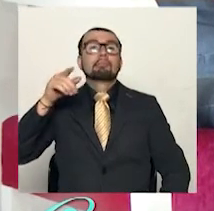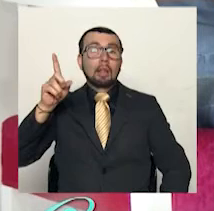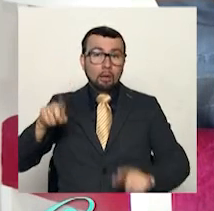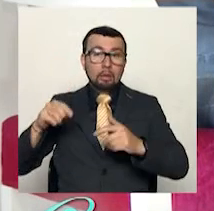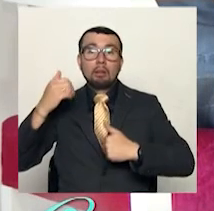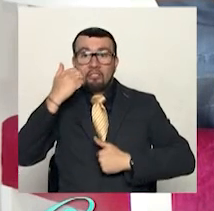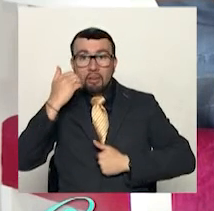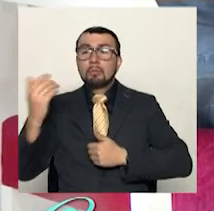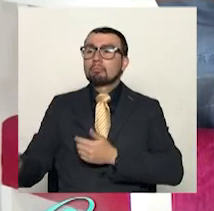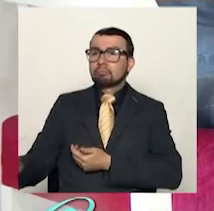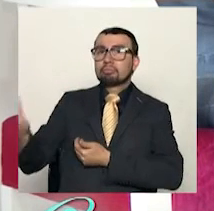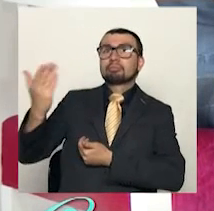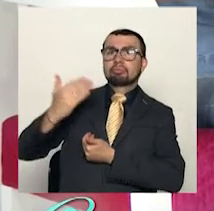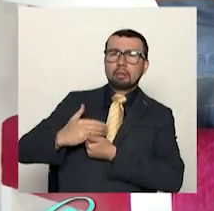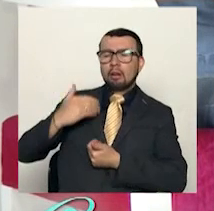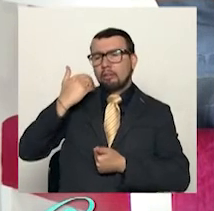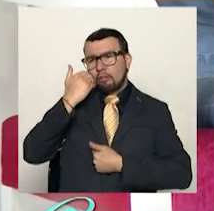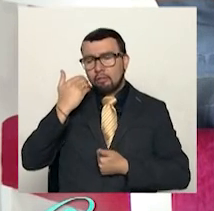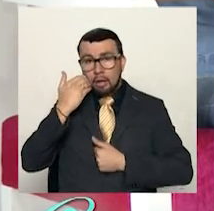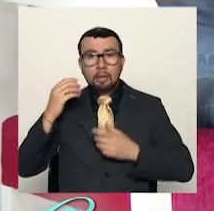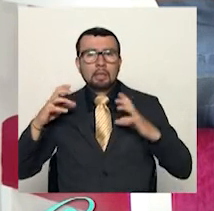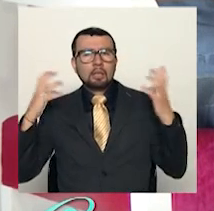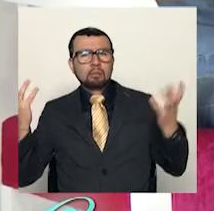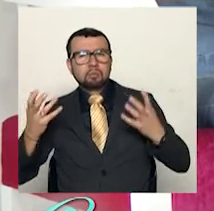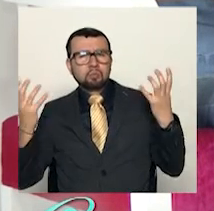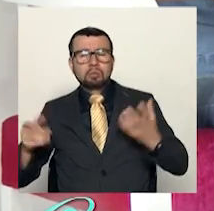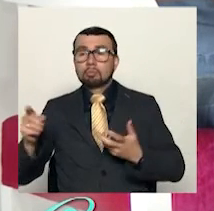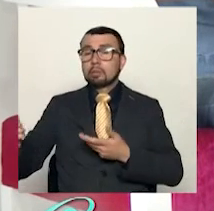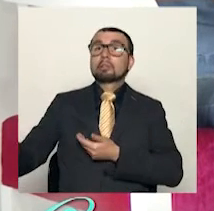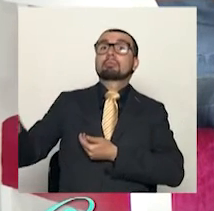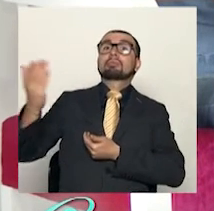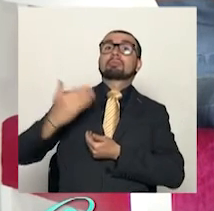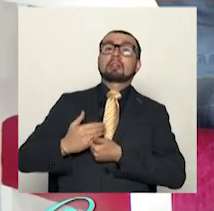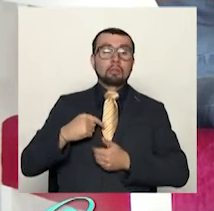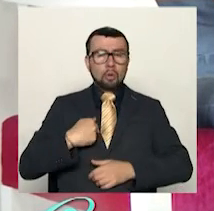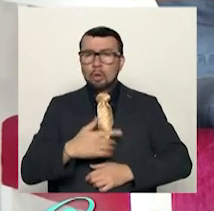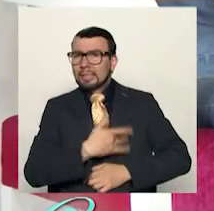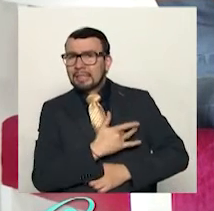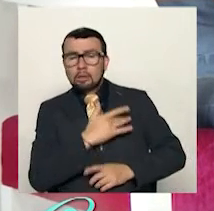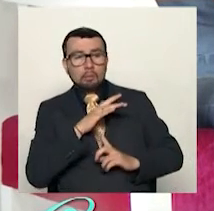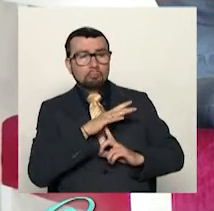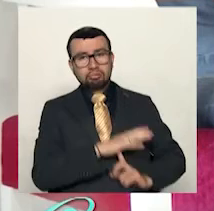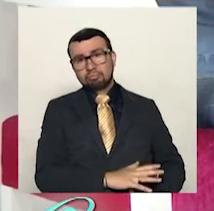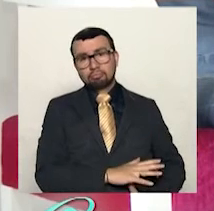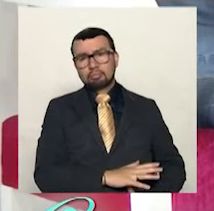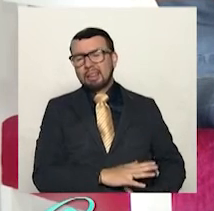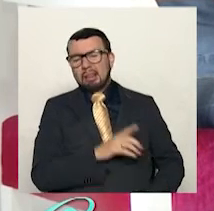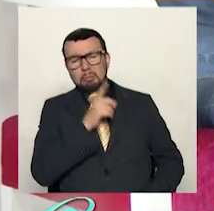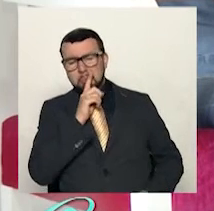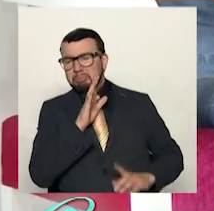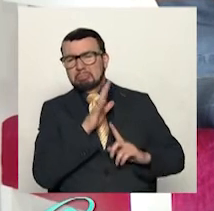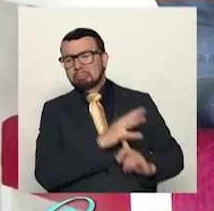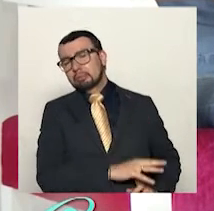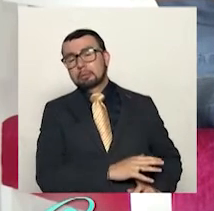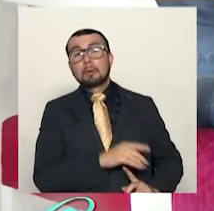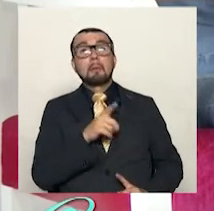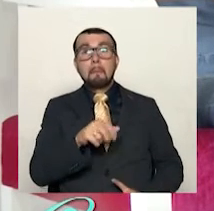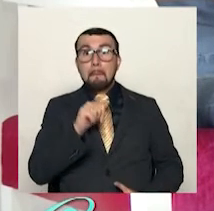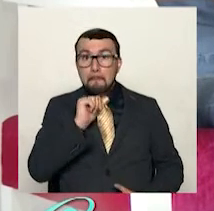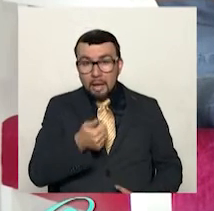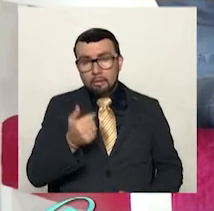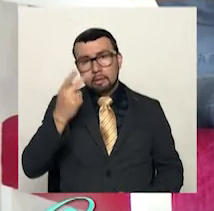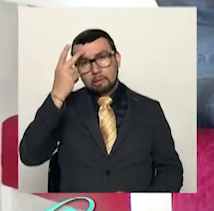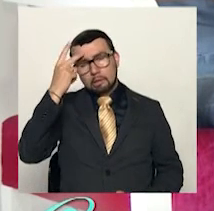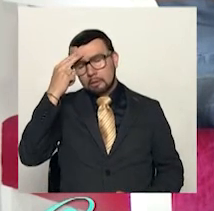quemadas, a nosotros nos llega el paciente en ambulancia, porque está tapando esos síntomas. Y ese es uno de los peores errores que pueda cometer